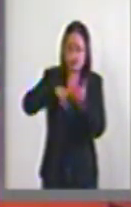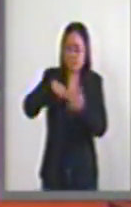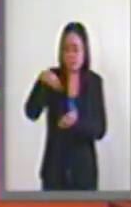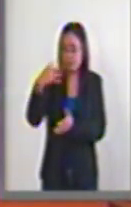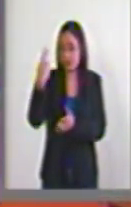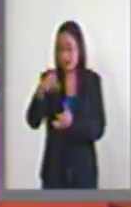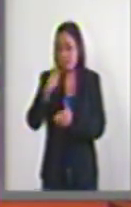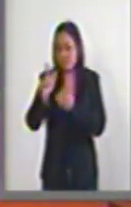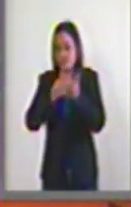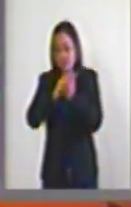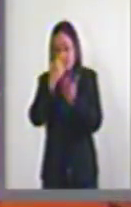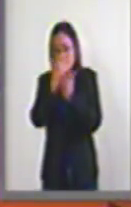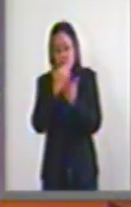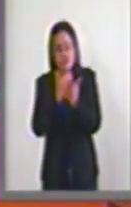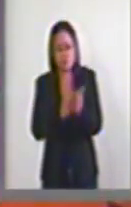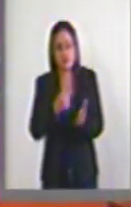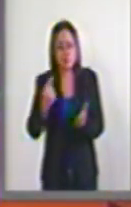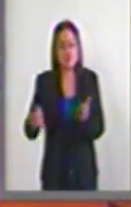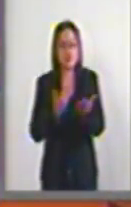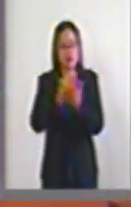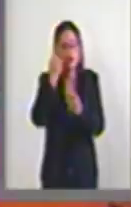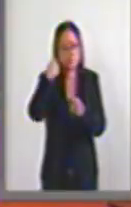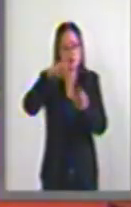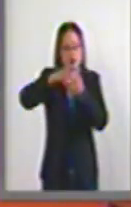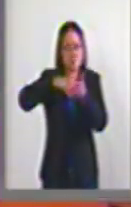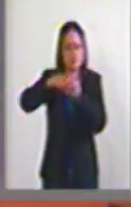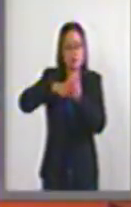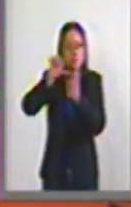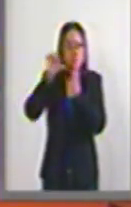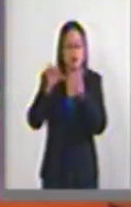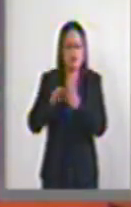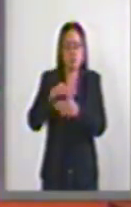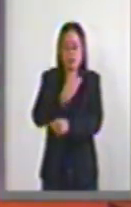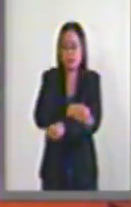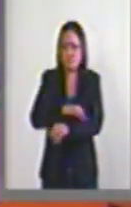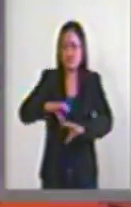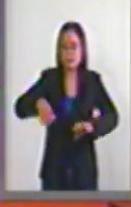se propone modificar el artículo